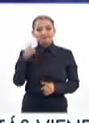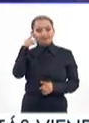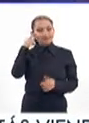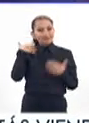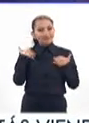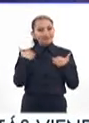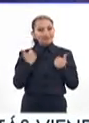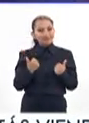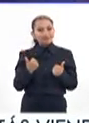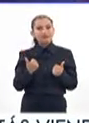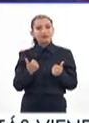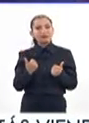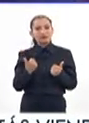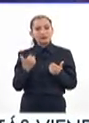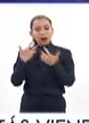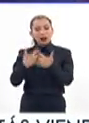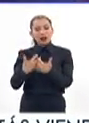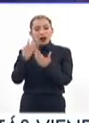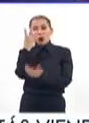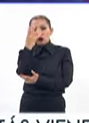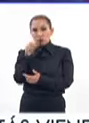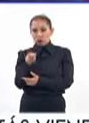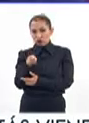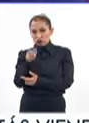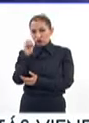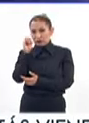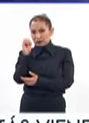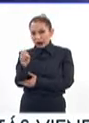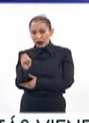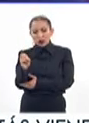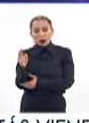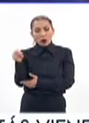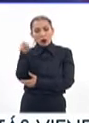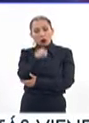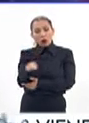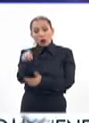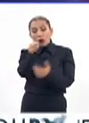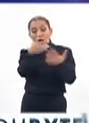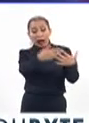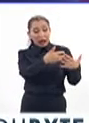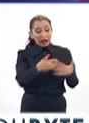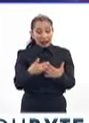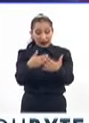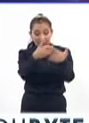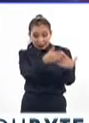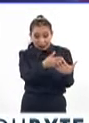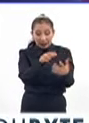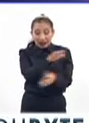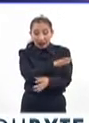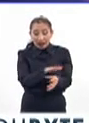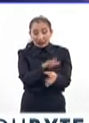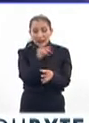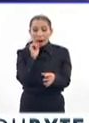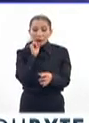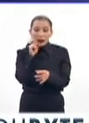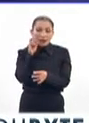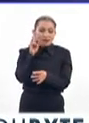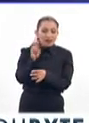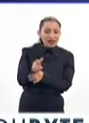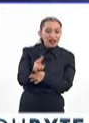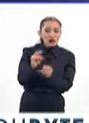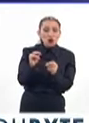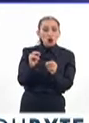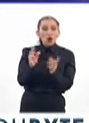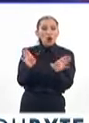entendimiento de la industria 4.0 hacia la industria es también identificar que no es